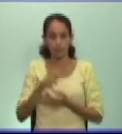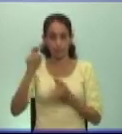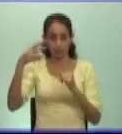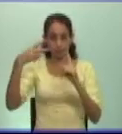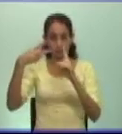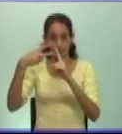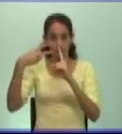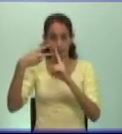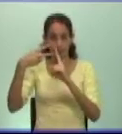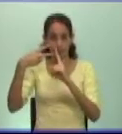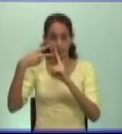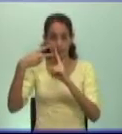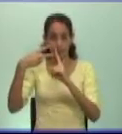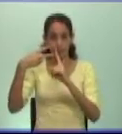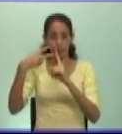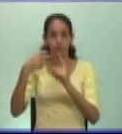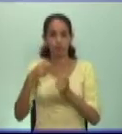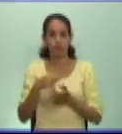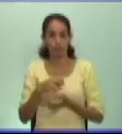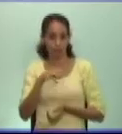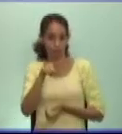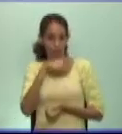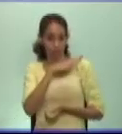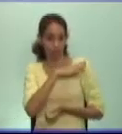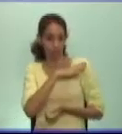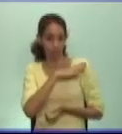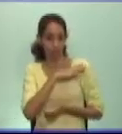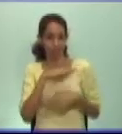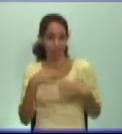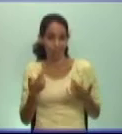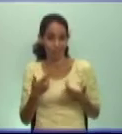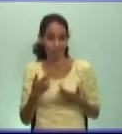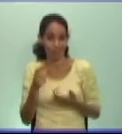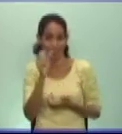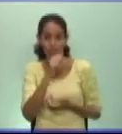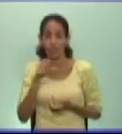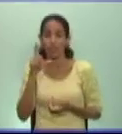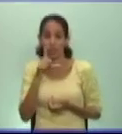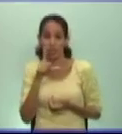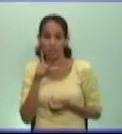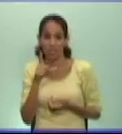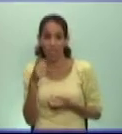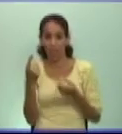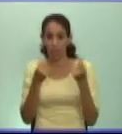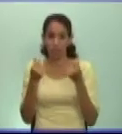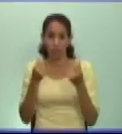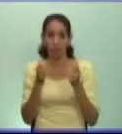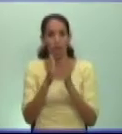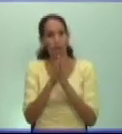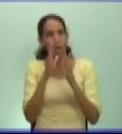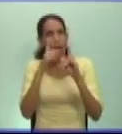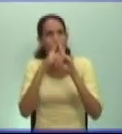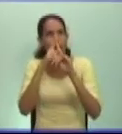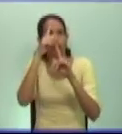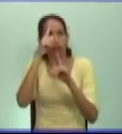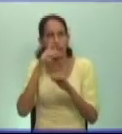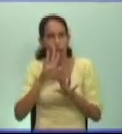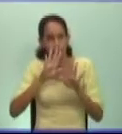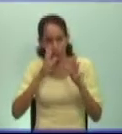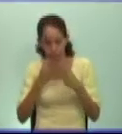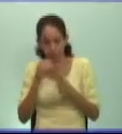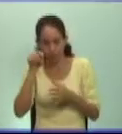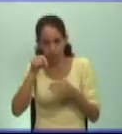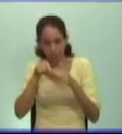la socialdemocracia, los militares, y hablamos incluso de elementos religiosos vinculados ya a estas